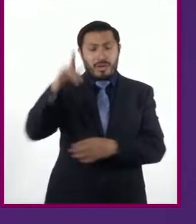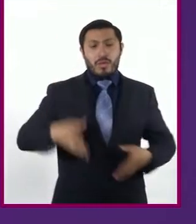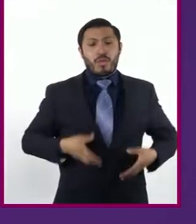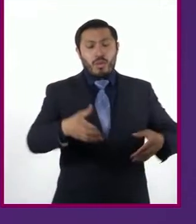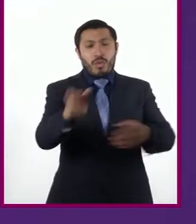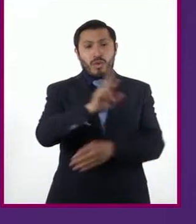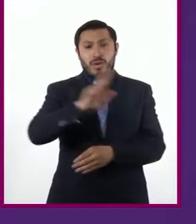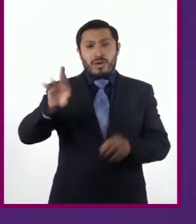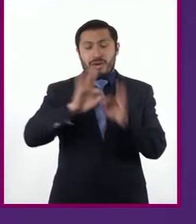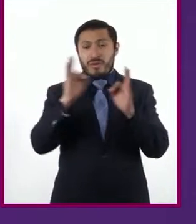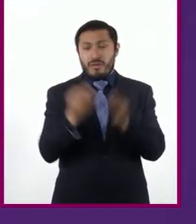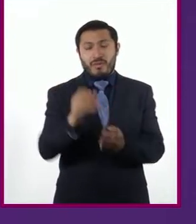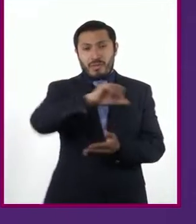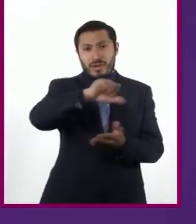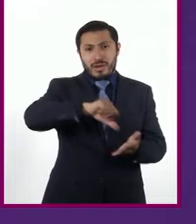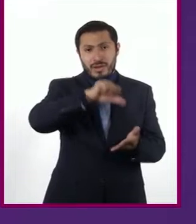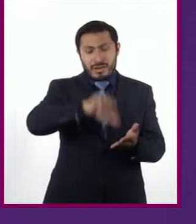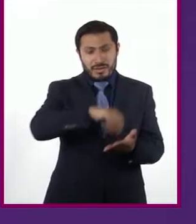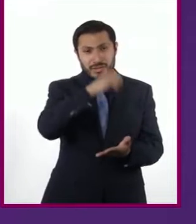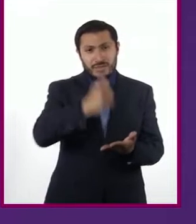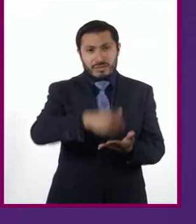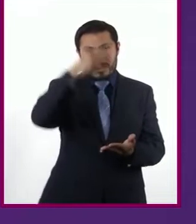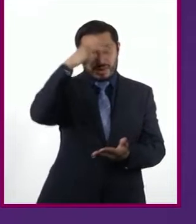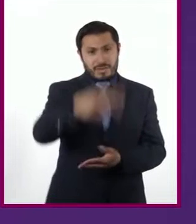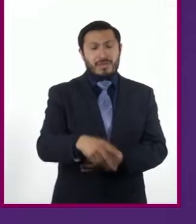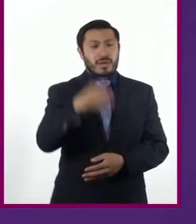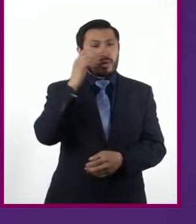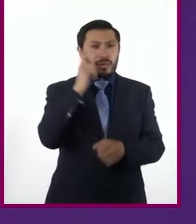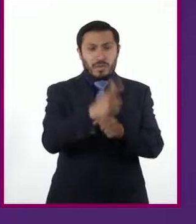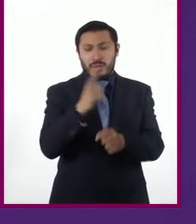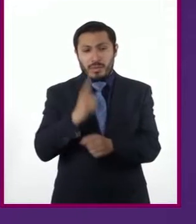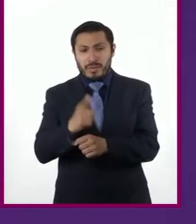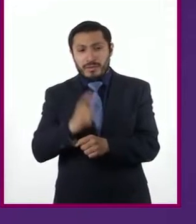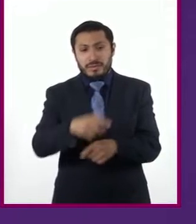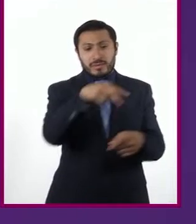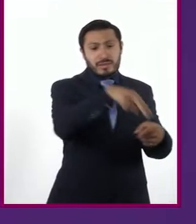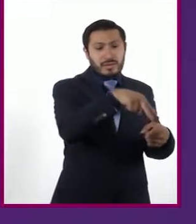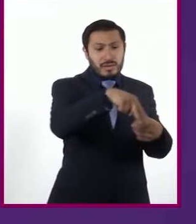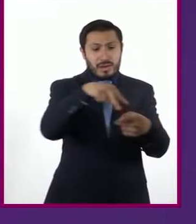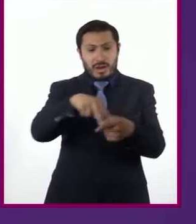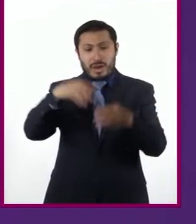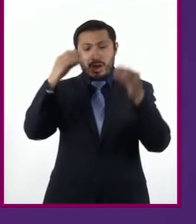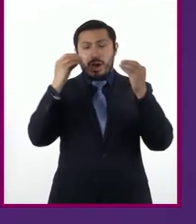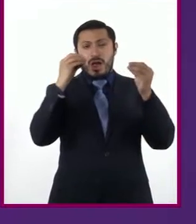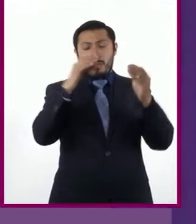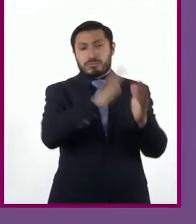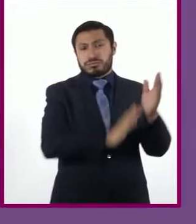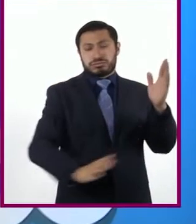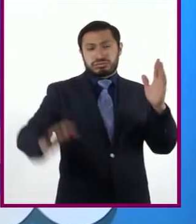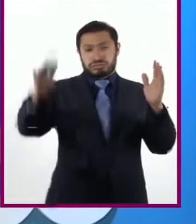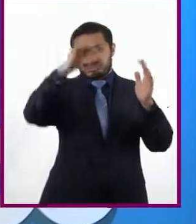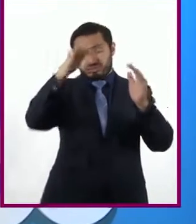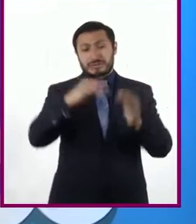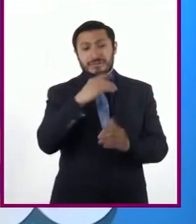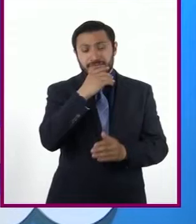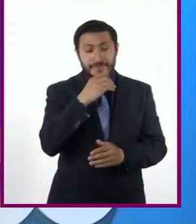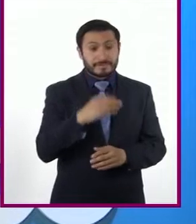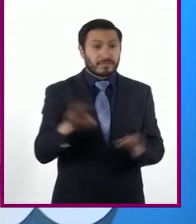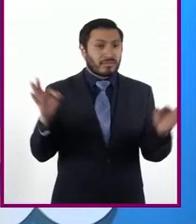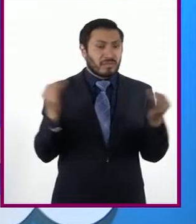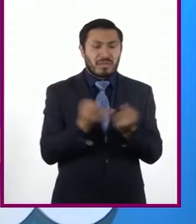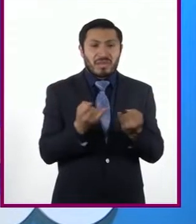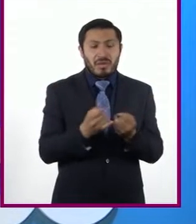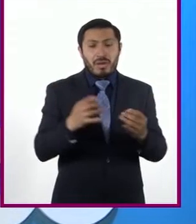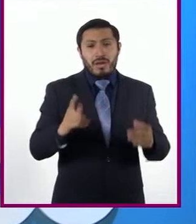en el centro de la Ciudad de México. Podrá notar que los triángulos forman la mayor parte de la estructura, o como la Torre